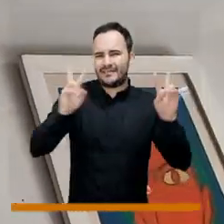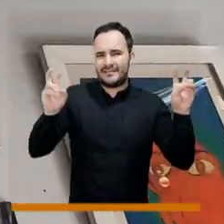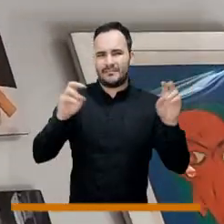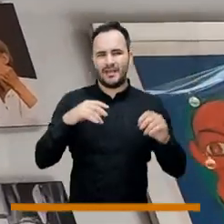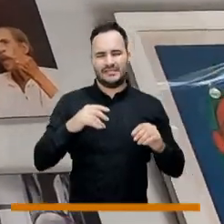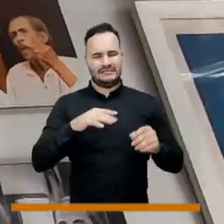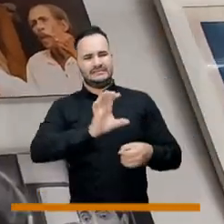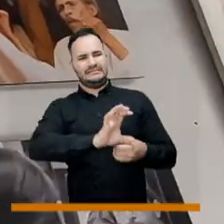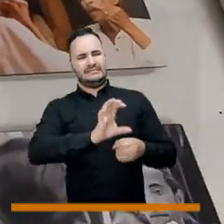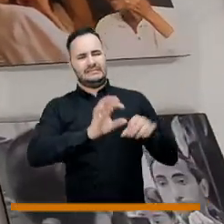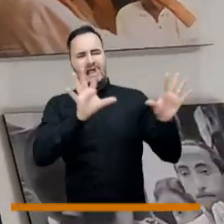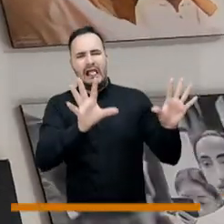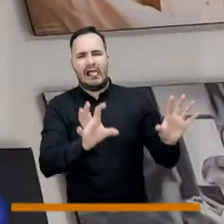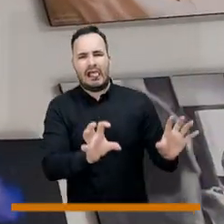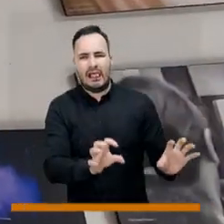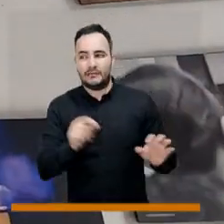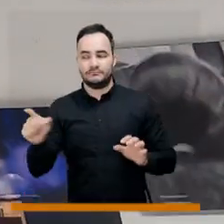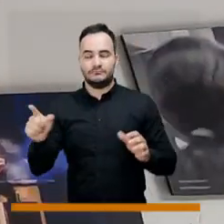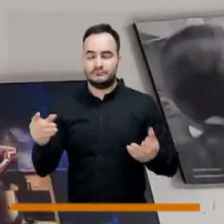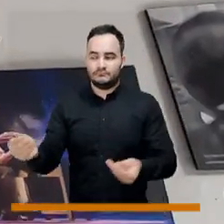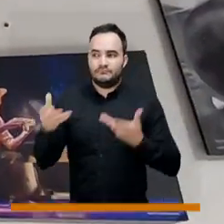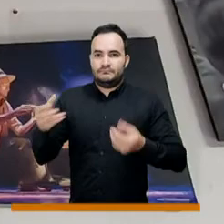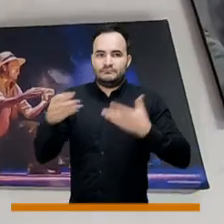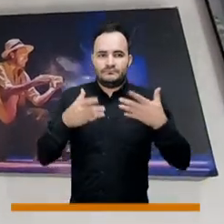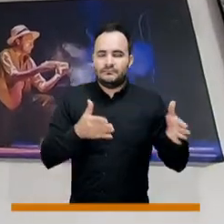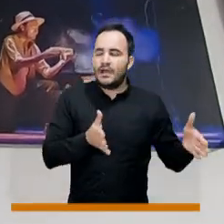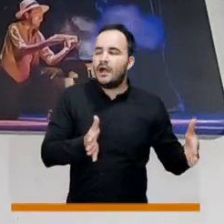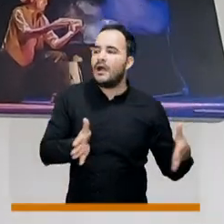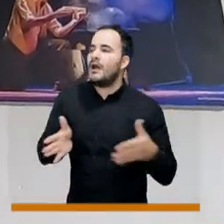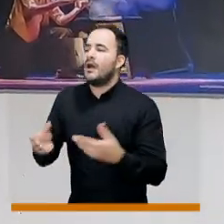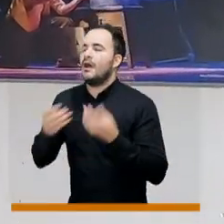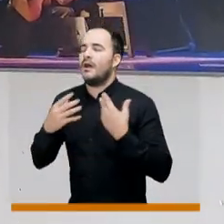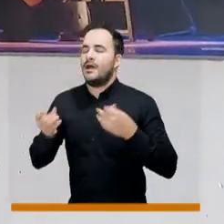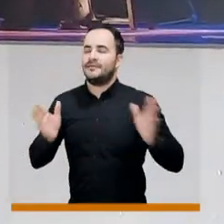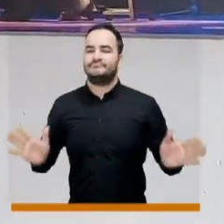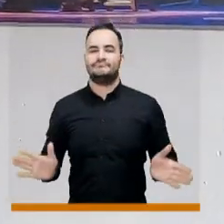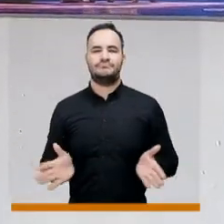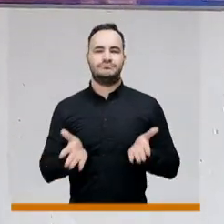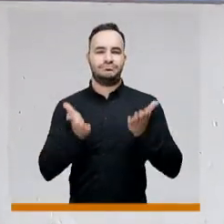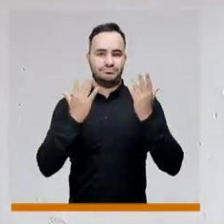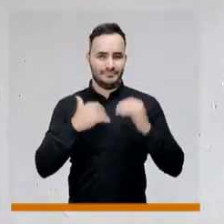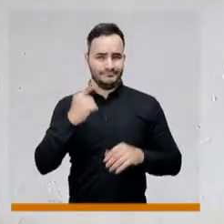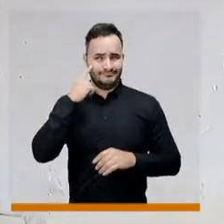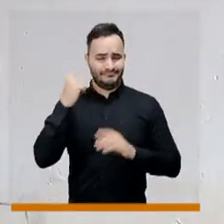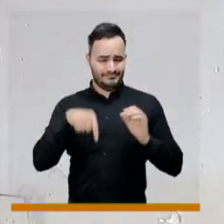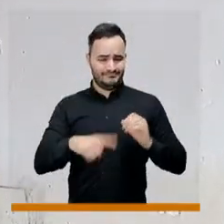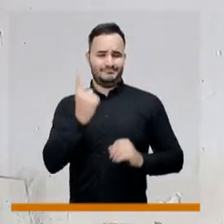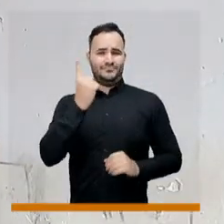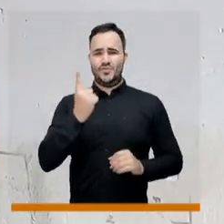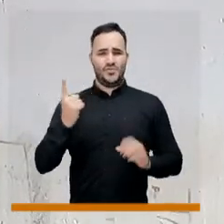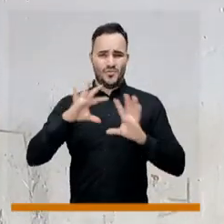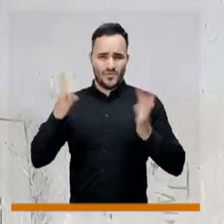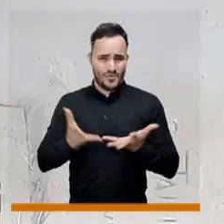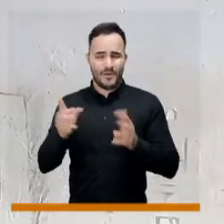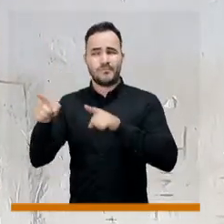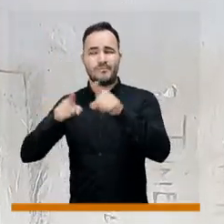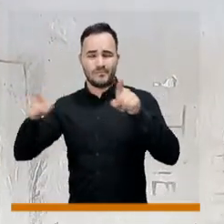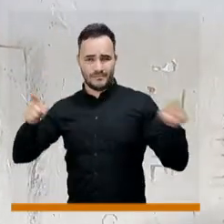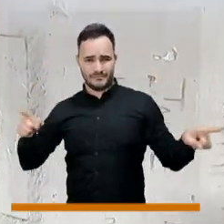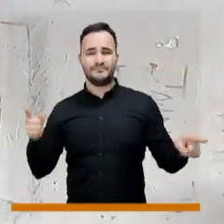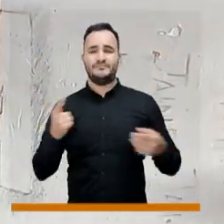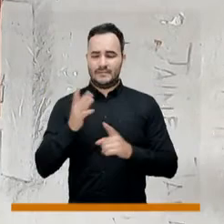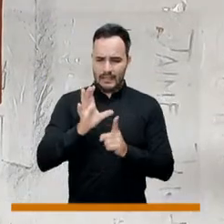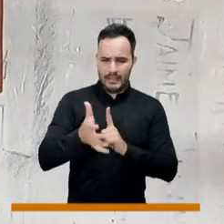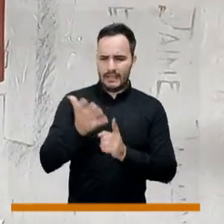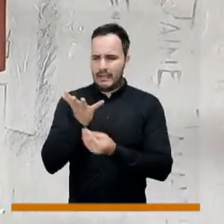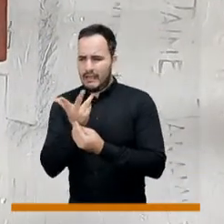que es importantísimo. Lo vemos en otras partes del mundo donde la cultura y el arte se han